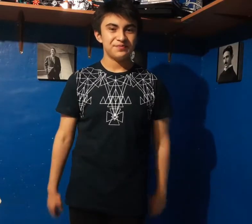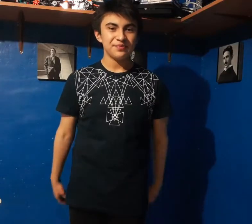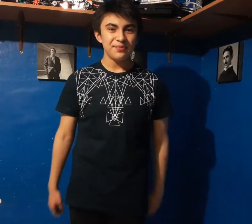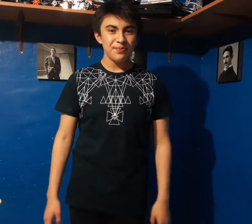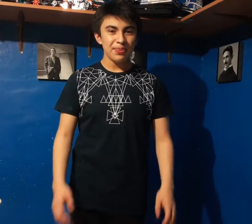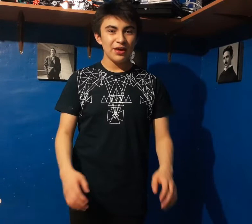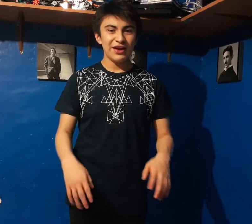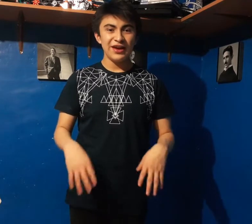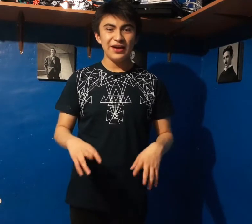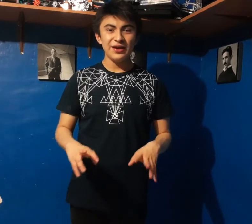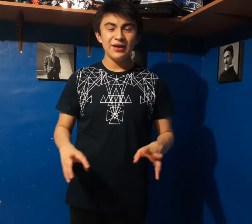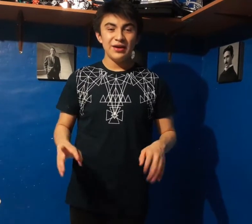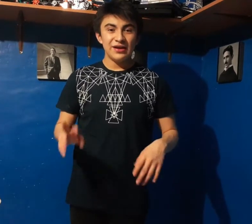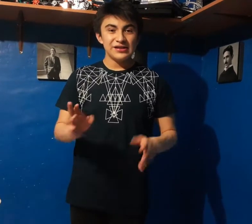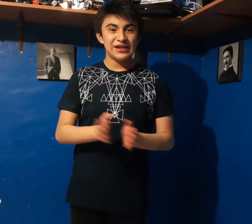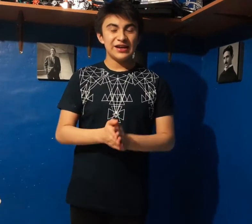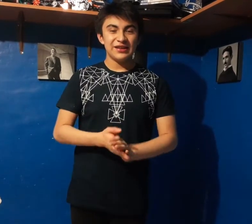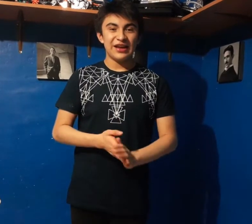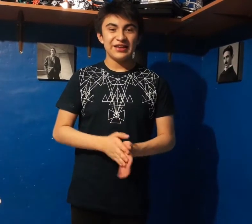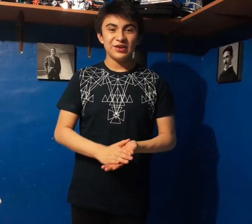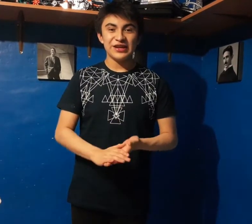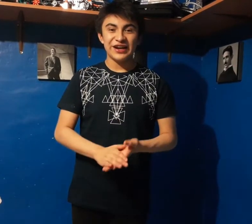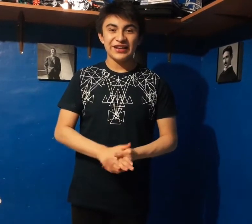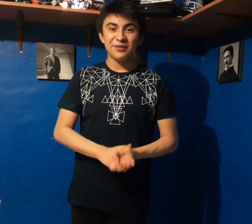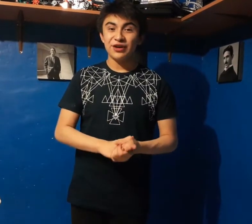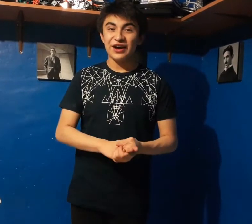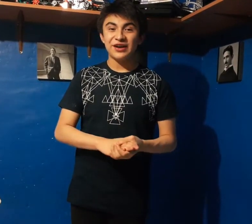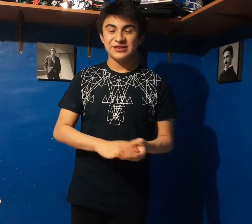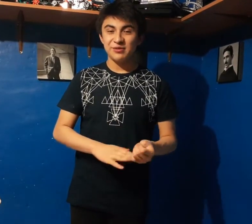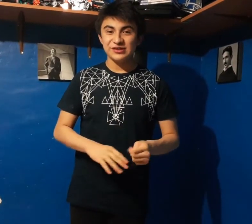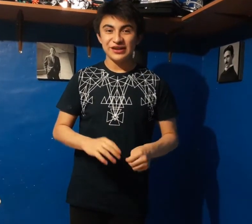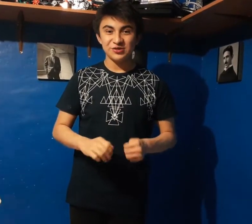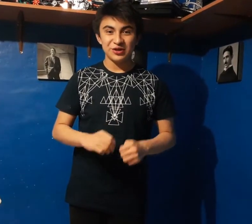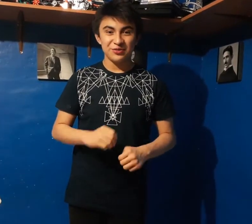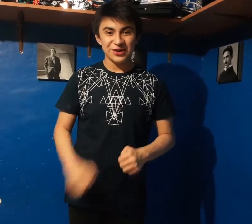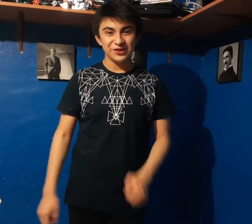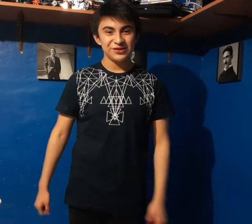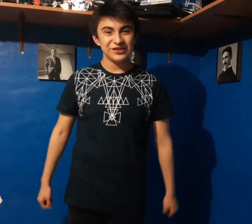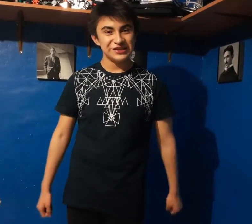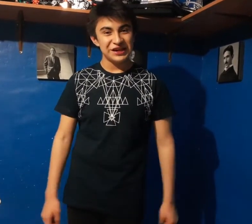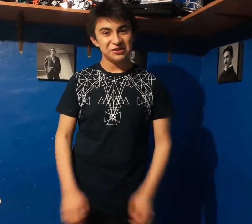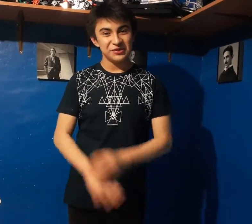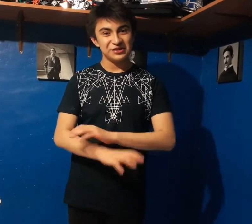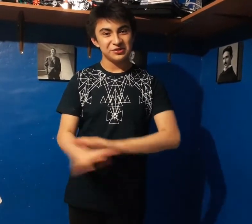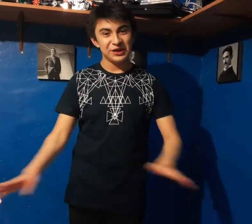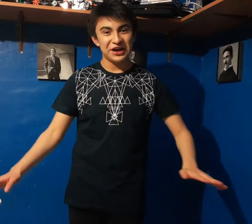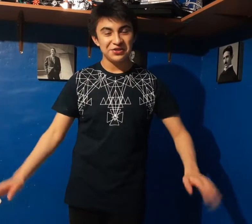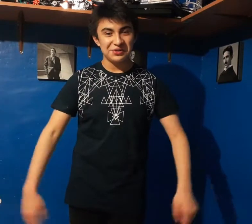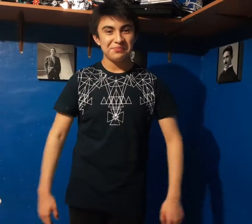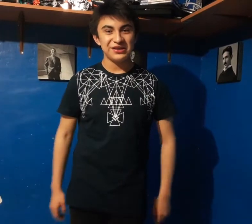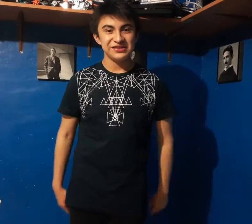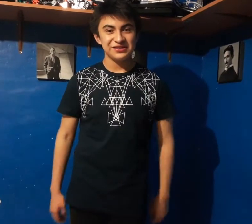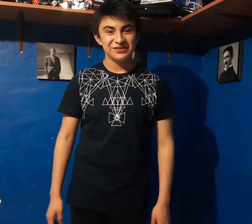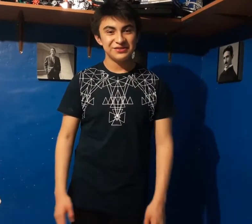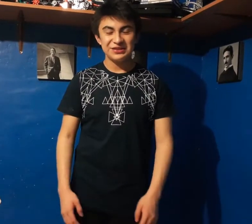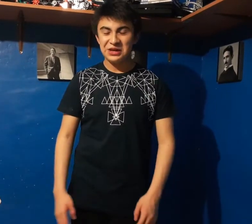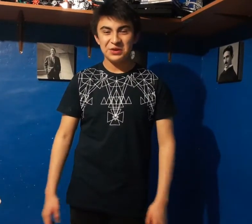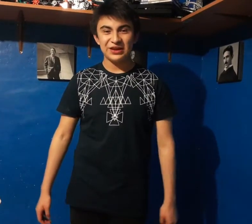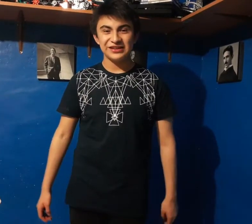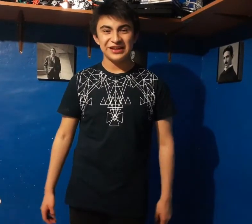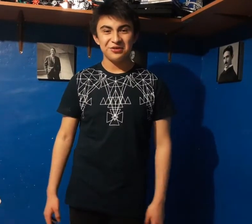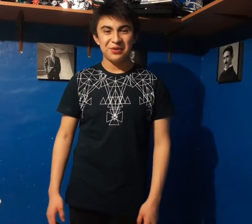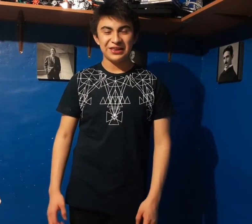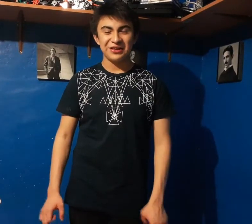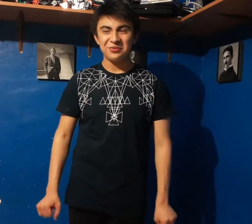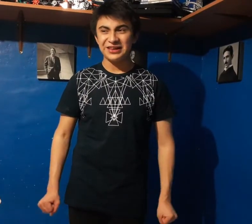así. Y sigan atentos al canal porque ahora sí vamos a estar subiendo videos. Ya los maestros me dejaron en paz. Ya no